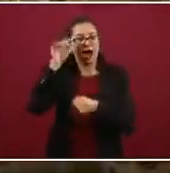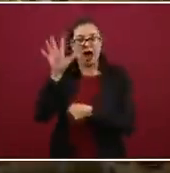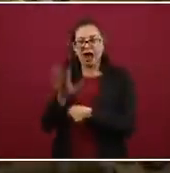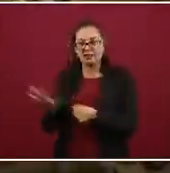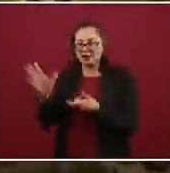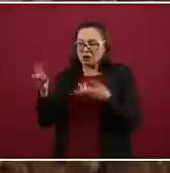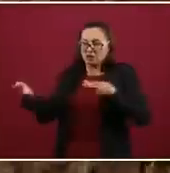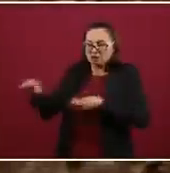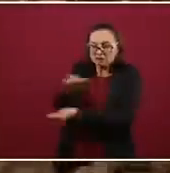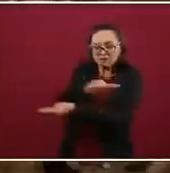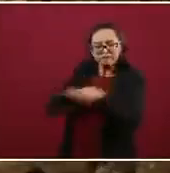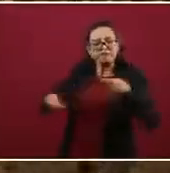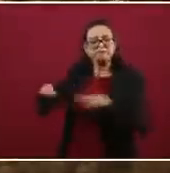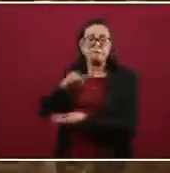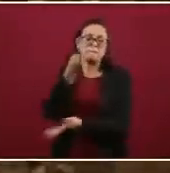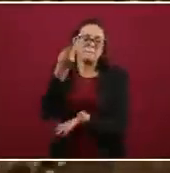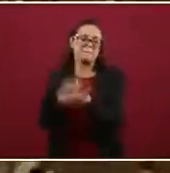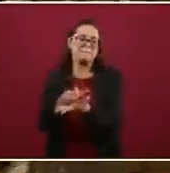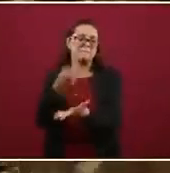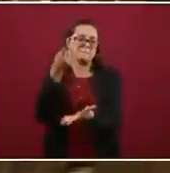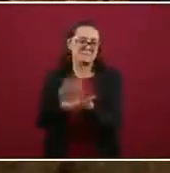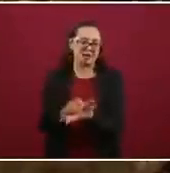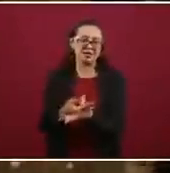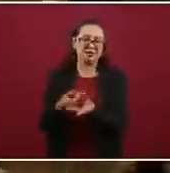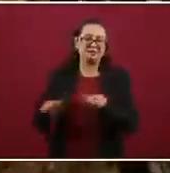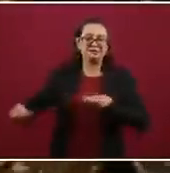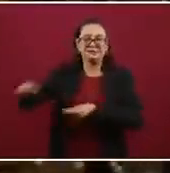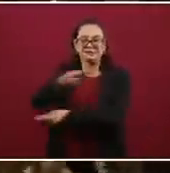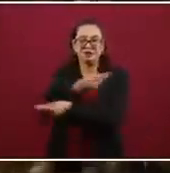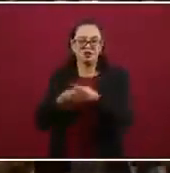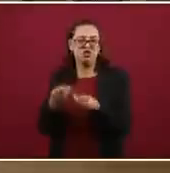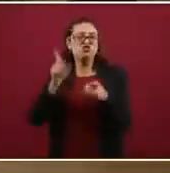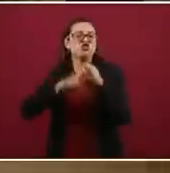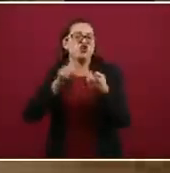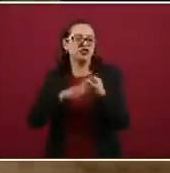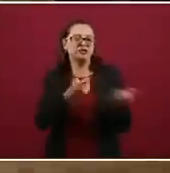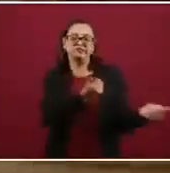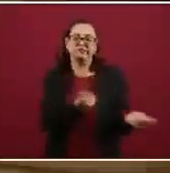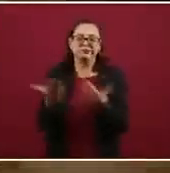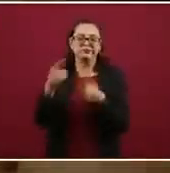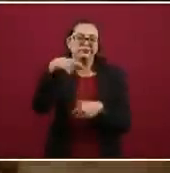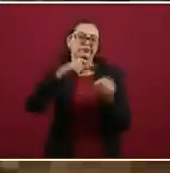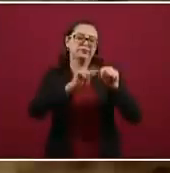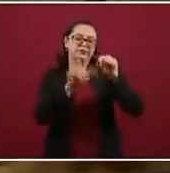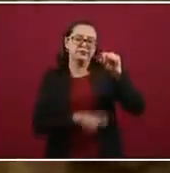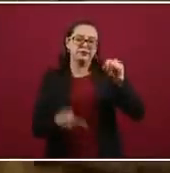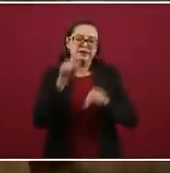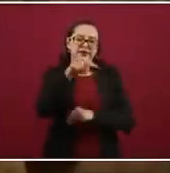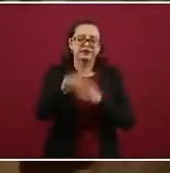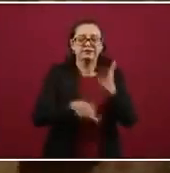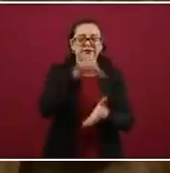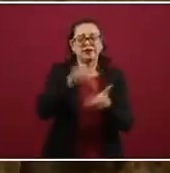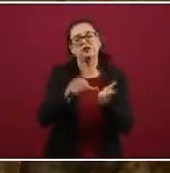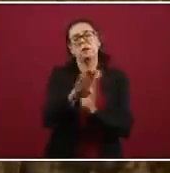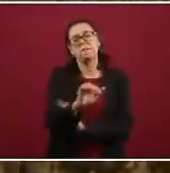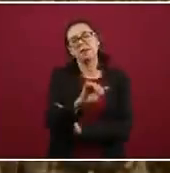plata. Y esa plata en buena medida venía del Bajío, y el Bajío era un hervidero de